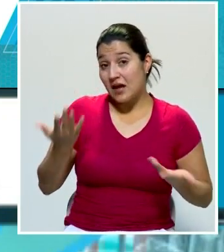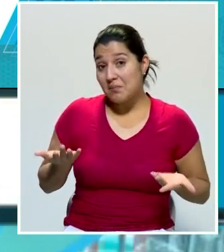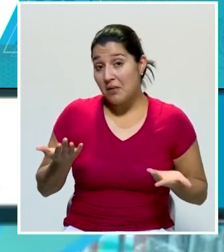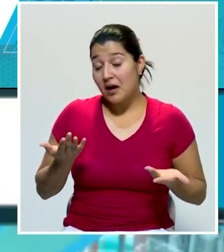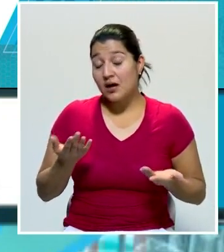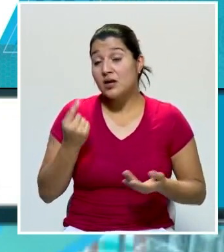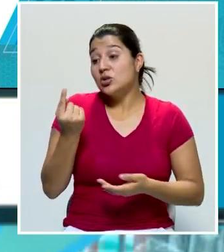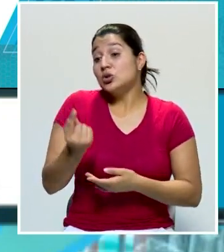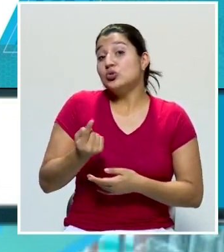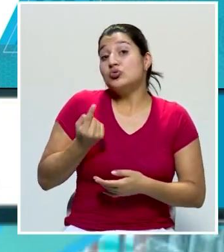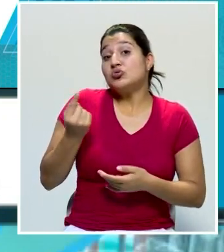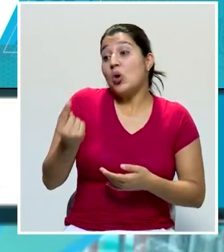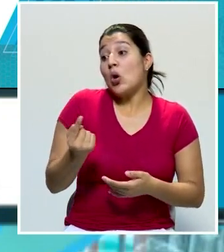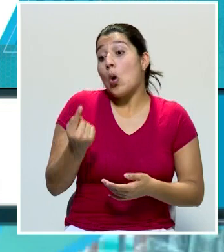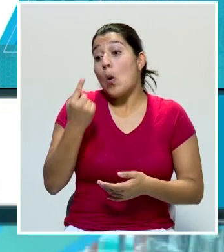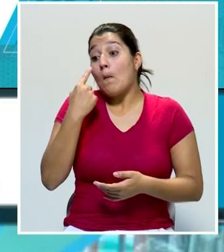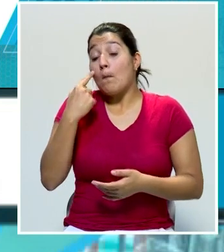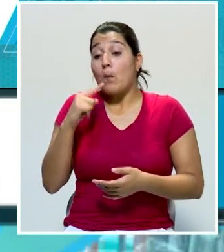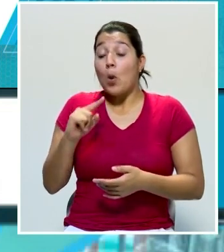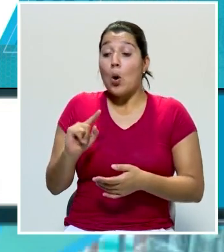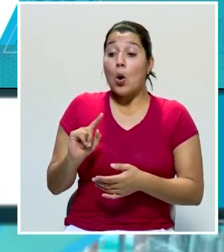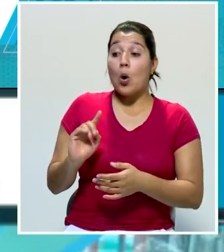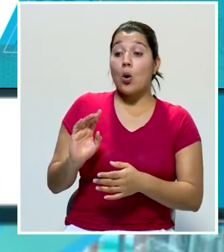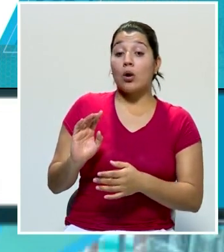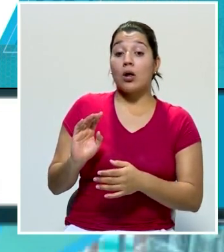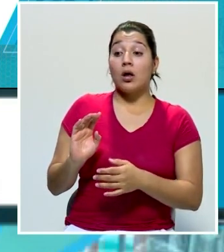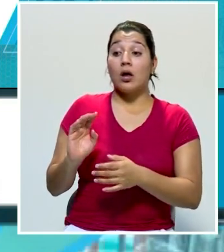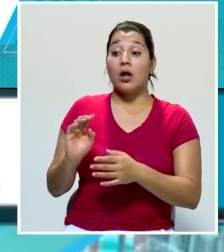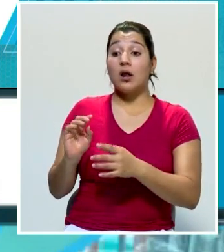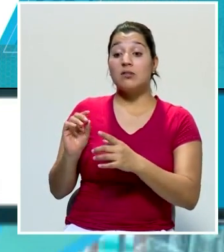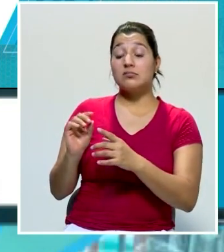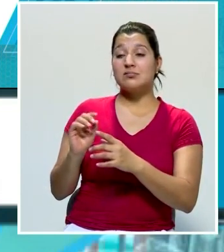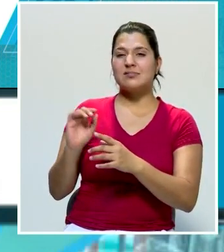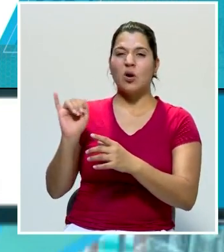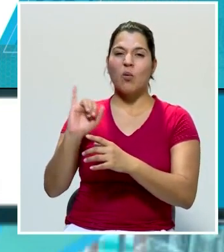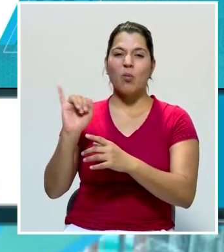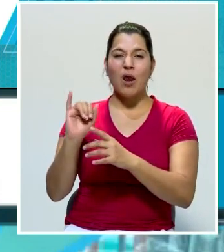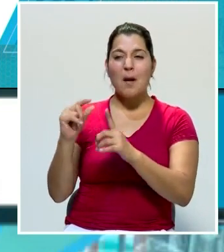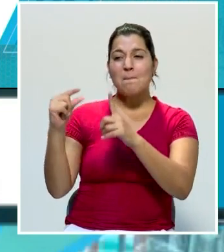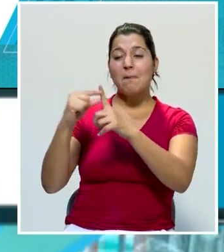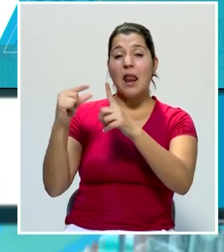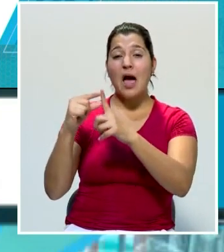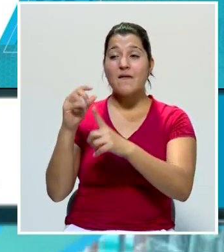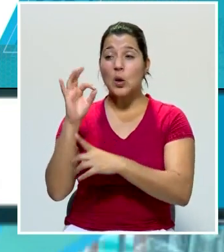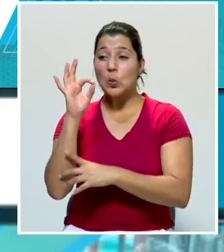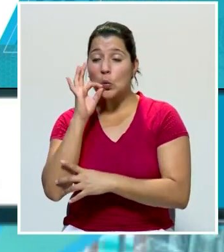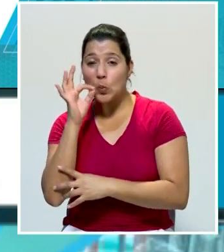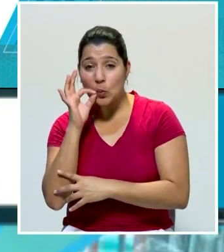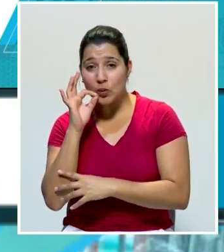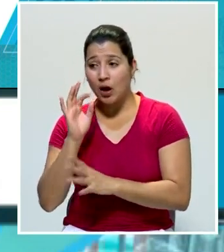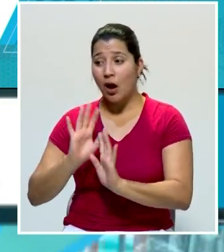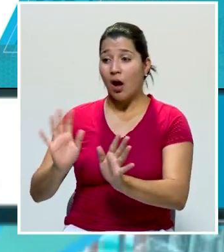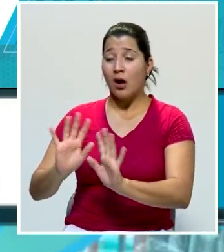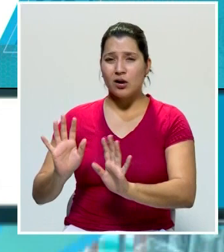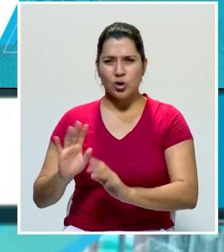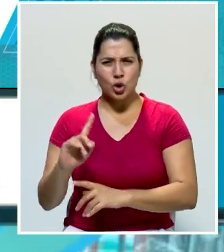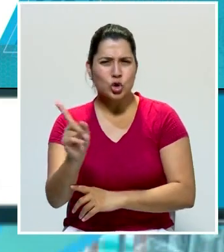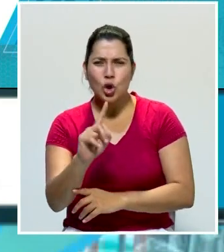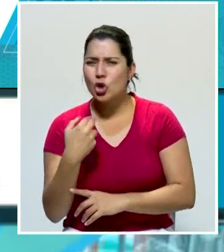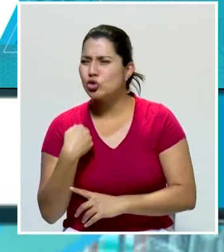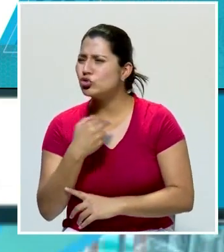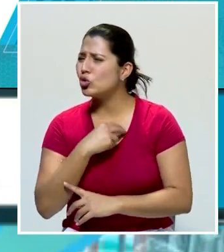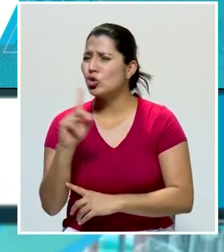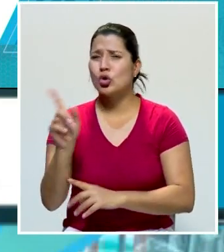ahí un cierto pudor de que se llama marihuana, cuando nadie la está poniendo recreacional ni se está permitiendo el